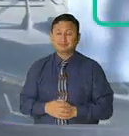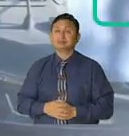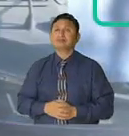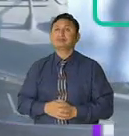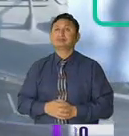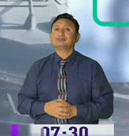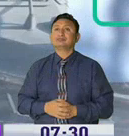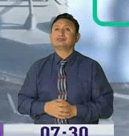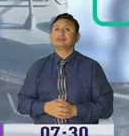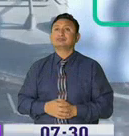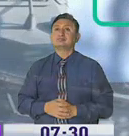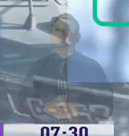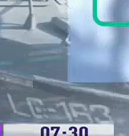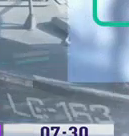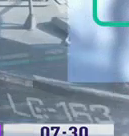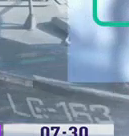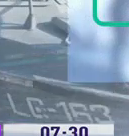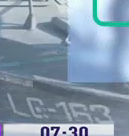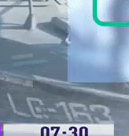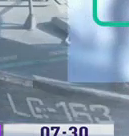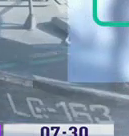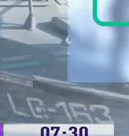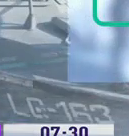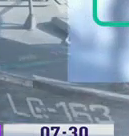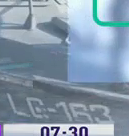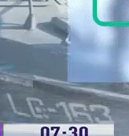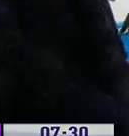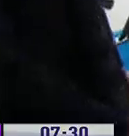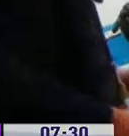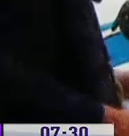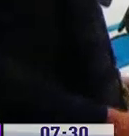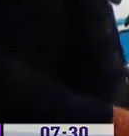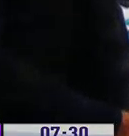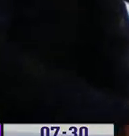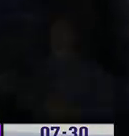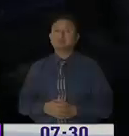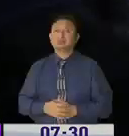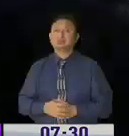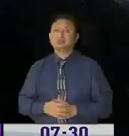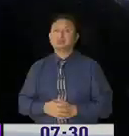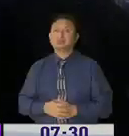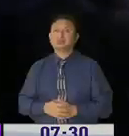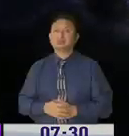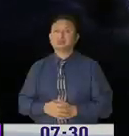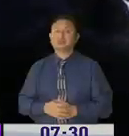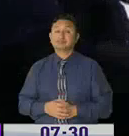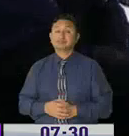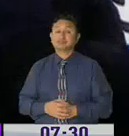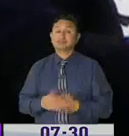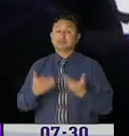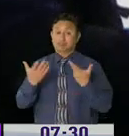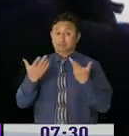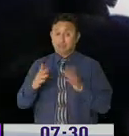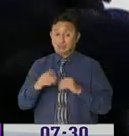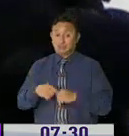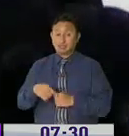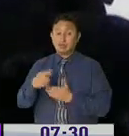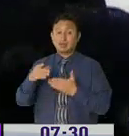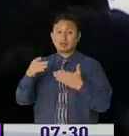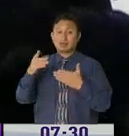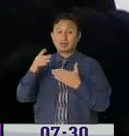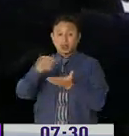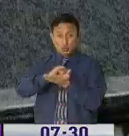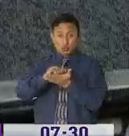2.500 hasta los 100.000 sucres. Es decir, una vez que entramos al cambio de moneda en el año 2000,